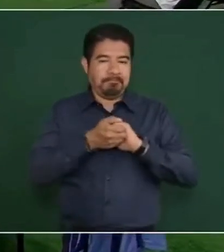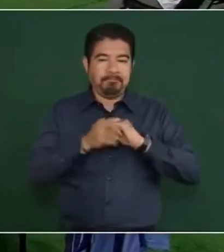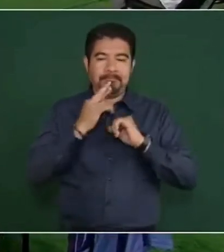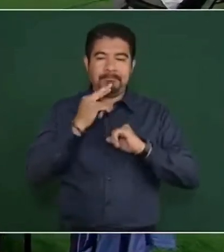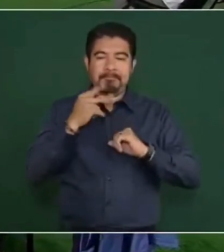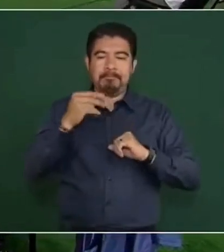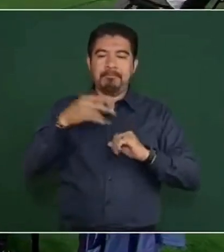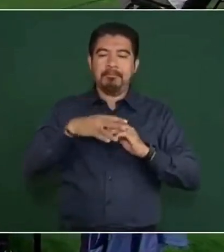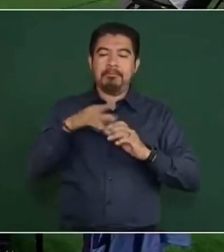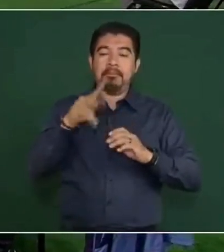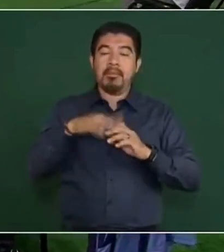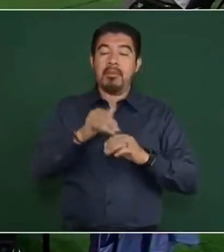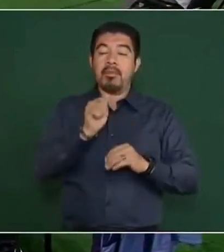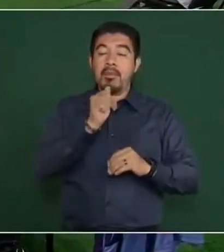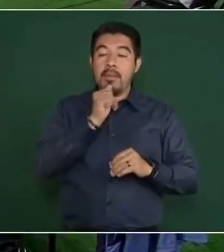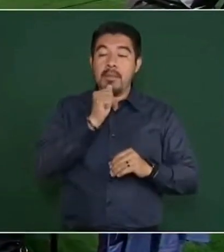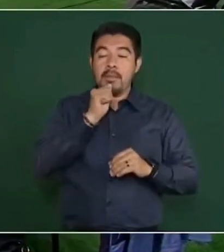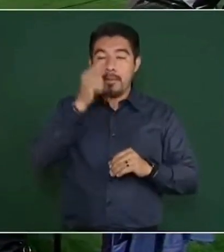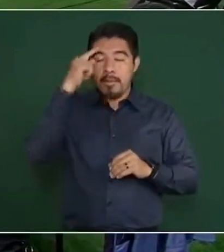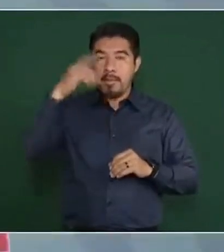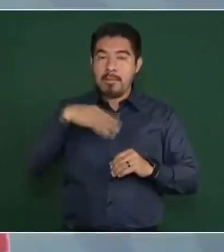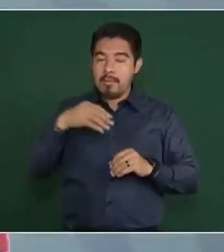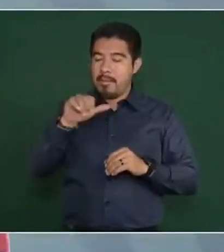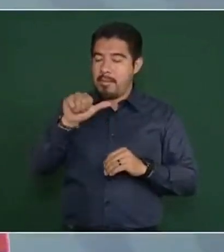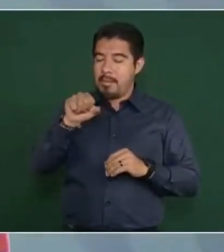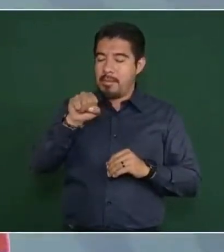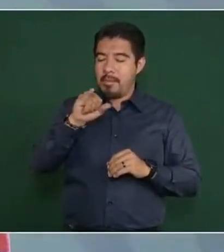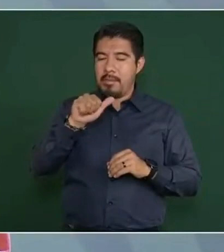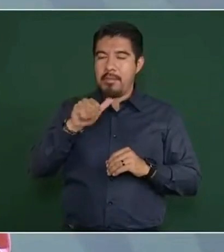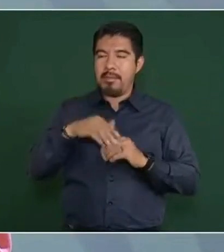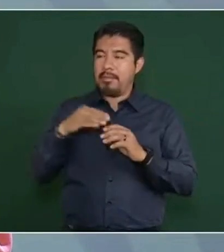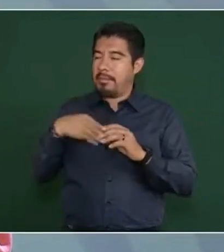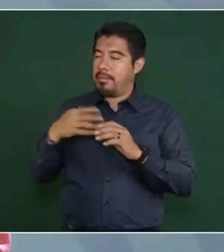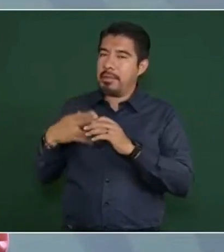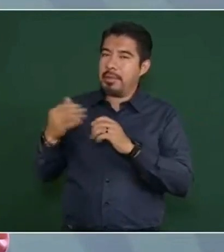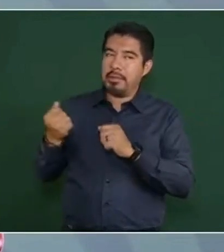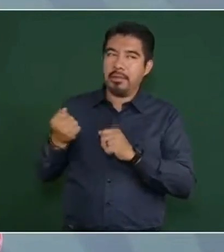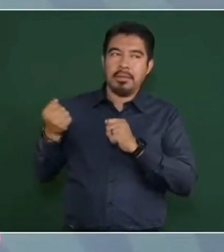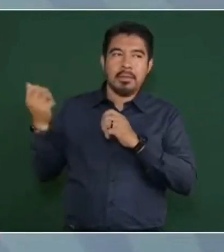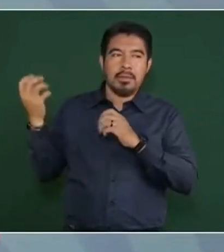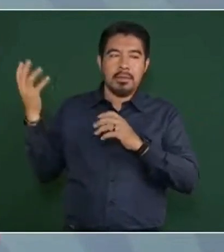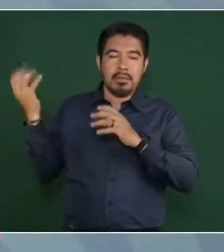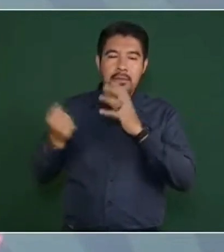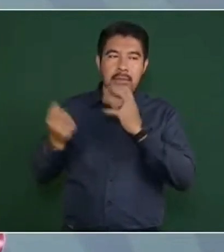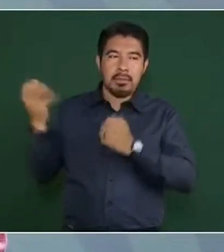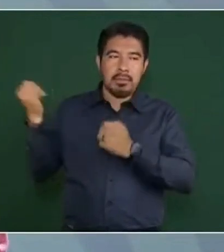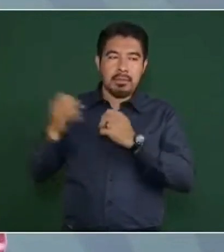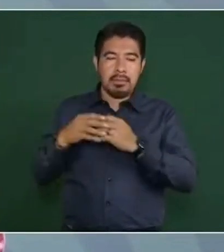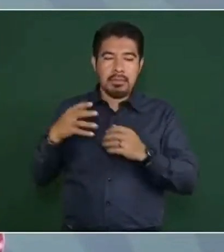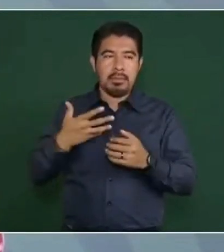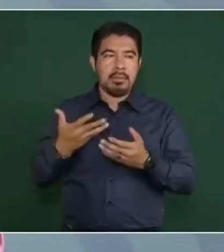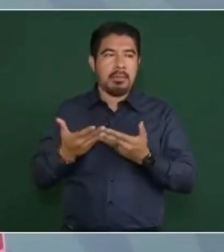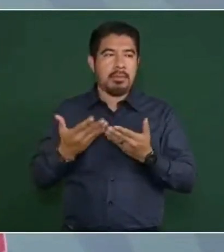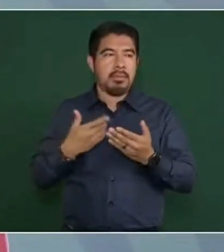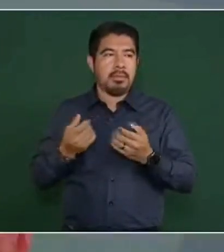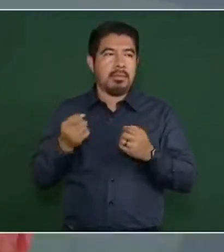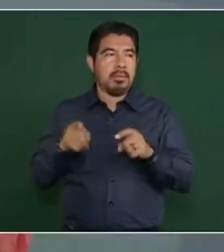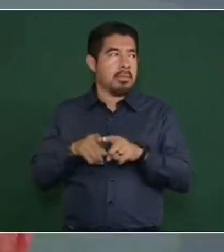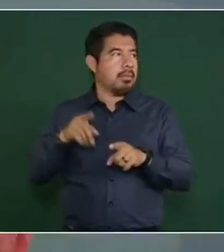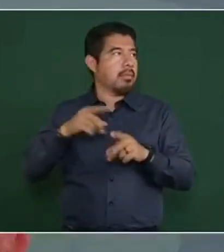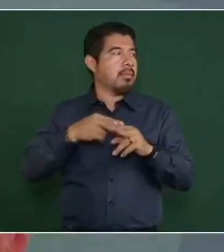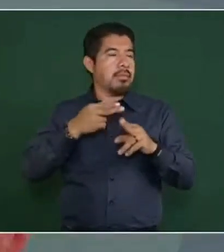siguen habiendo muchas importaciones de Asia. Después de la pandemia, que se estimuló la